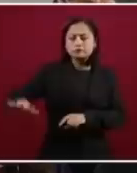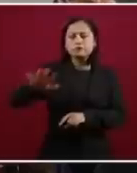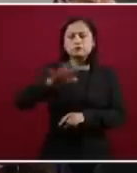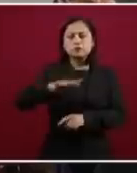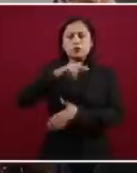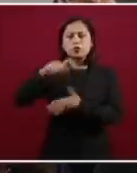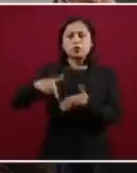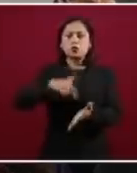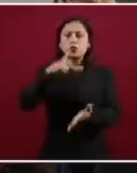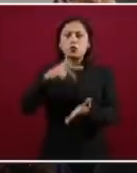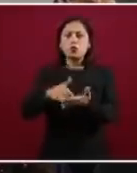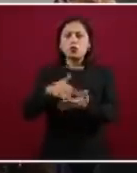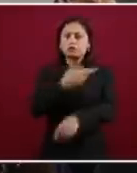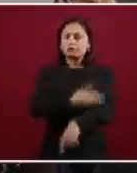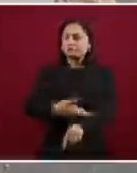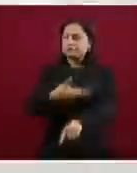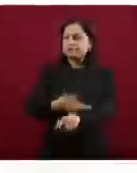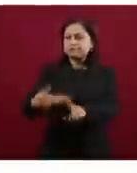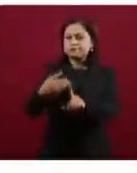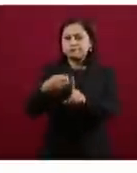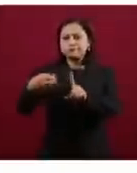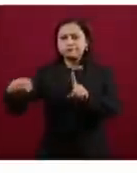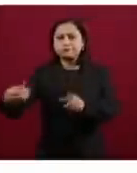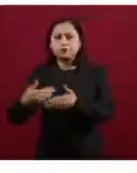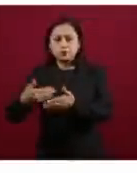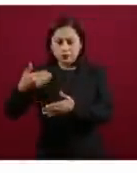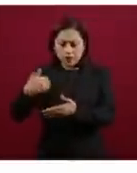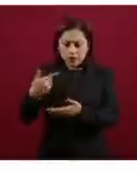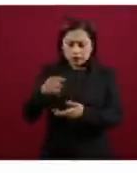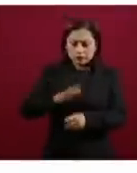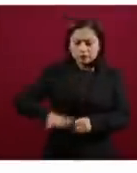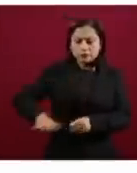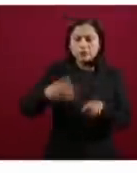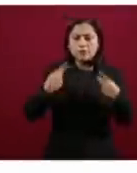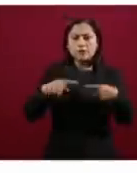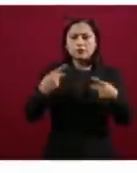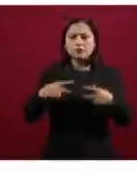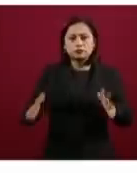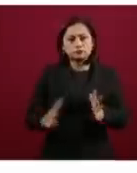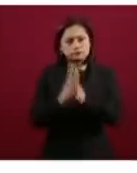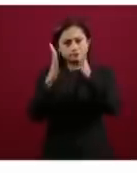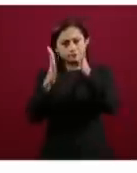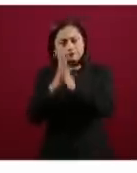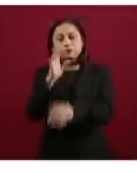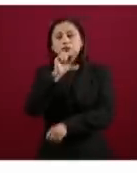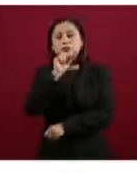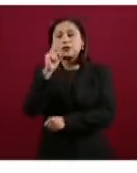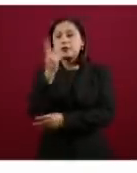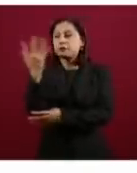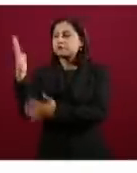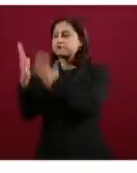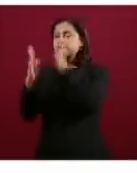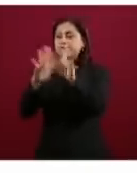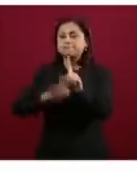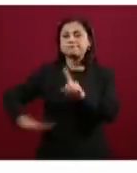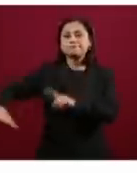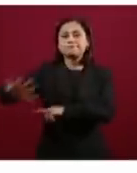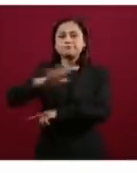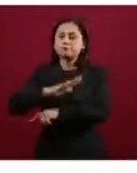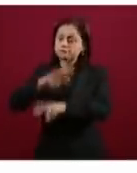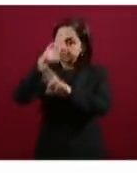Es para llevar a cabo procesos de planeación con participación ciudadana, privilegiar el respeto al medio ambiente y la inclusión